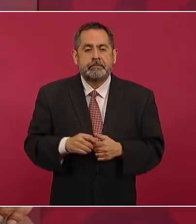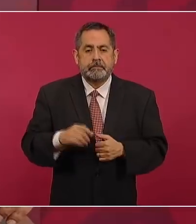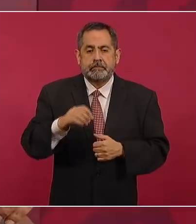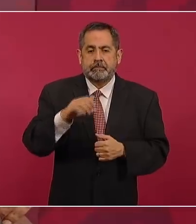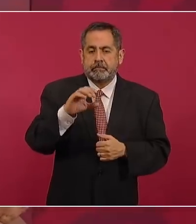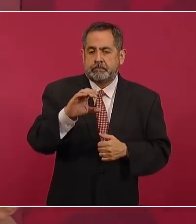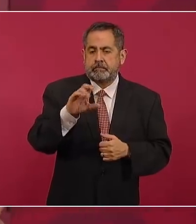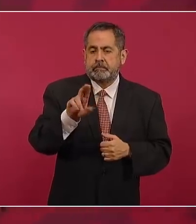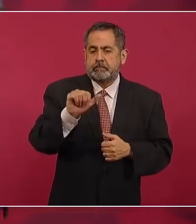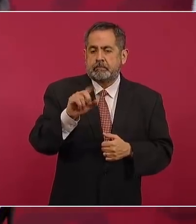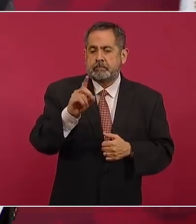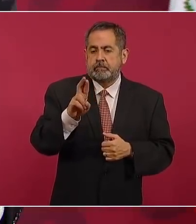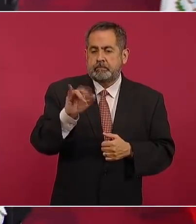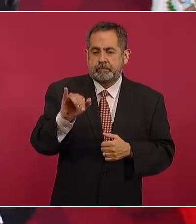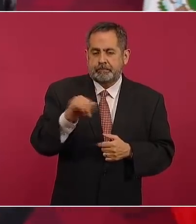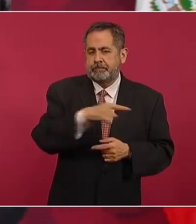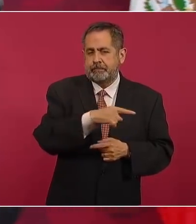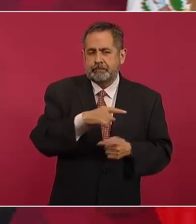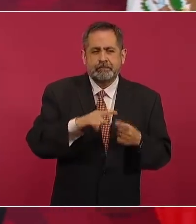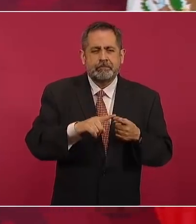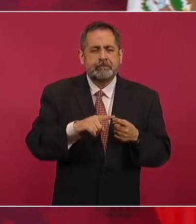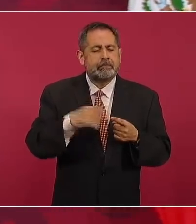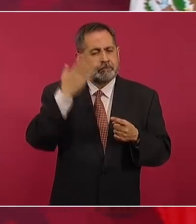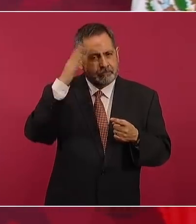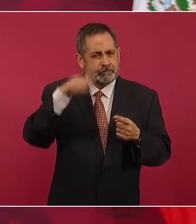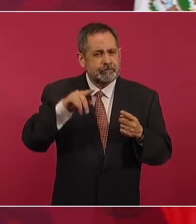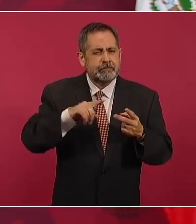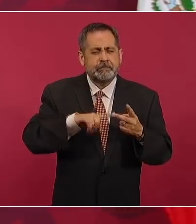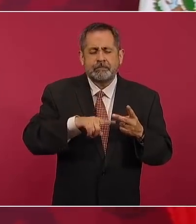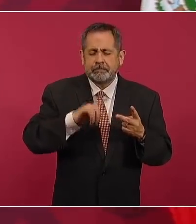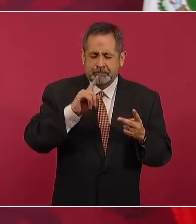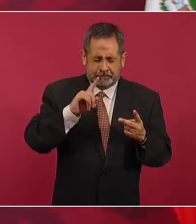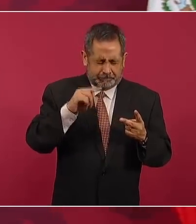Cuadri y la señora